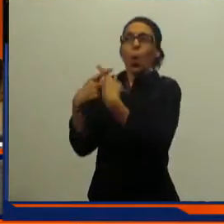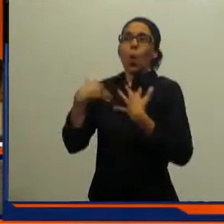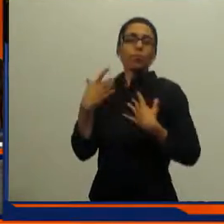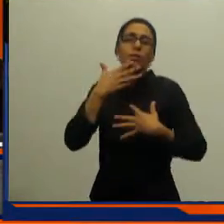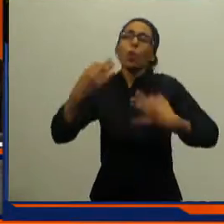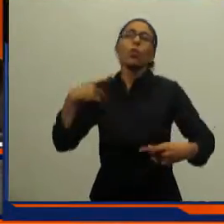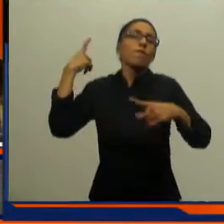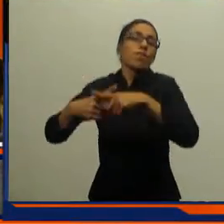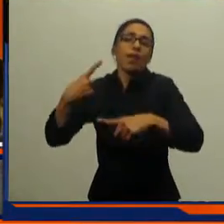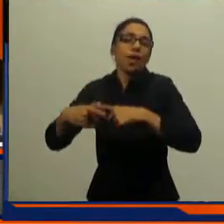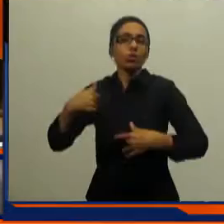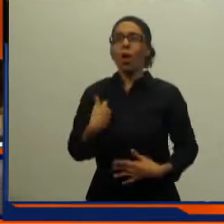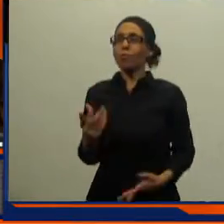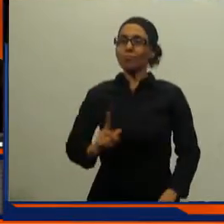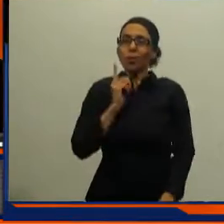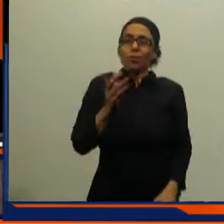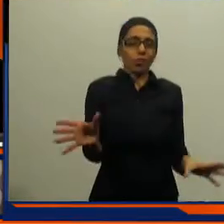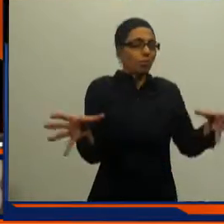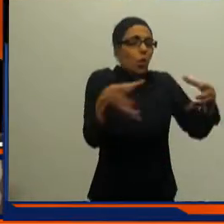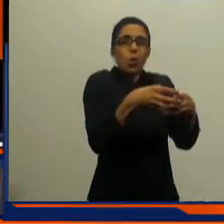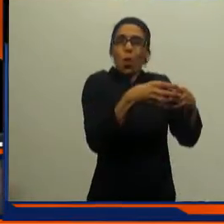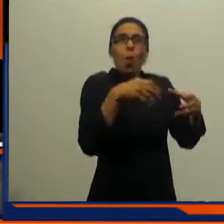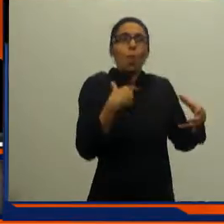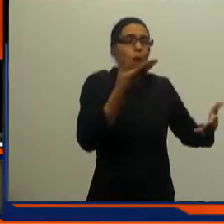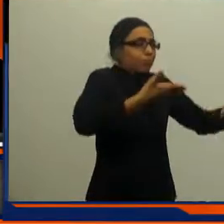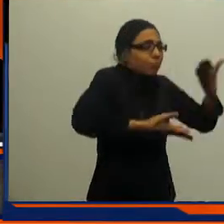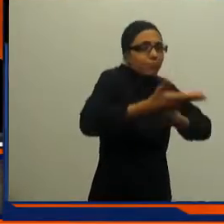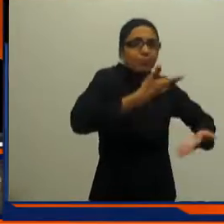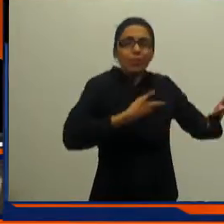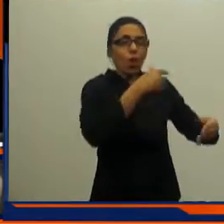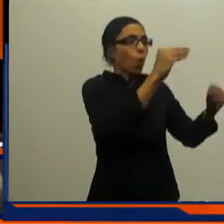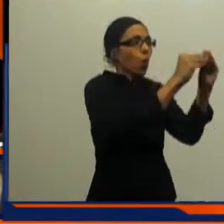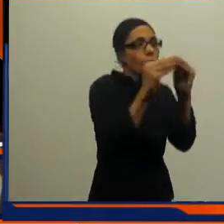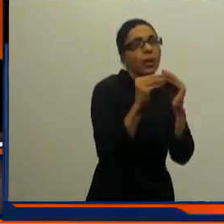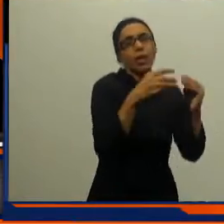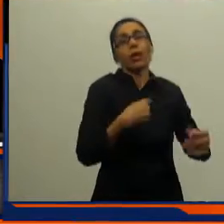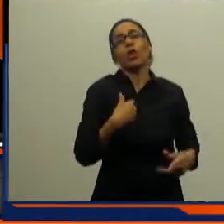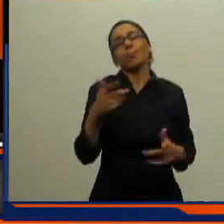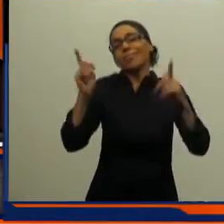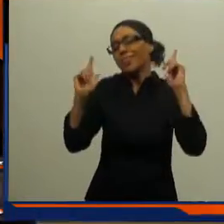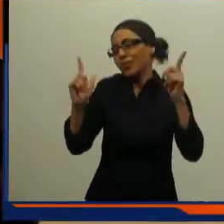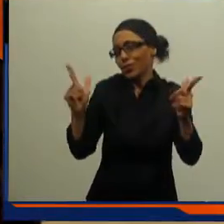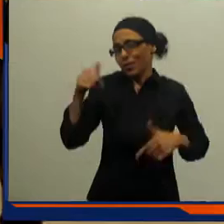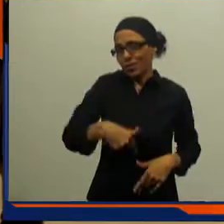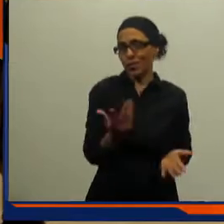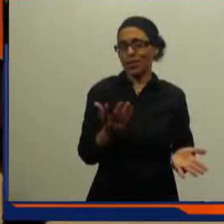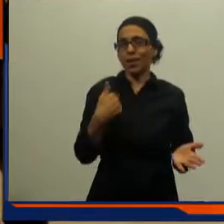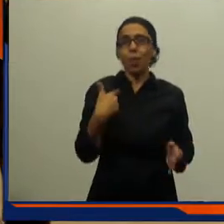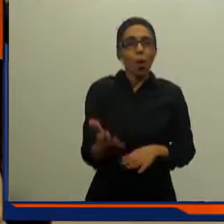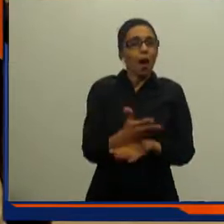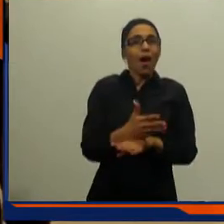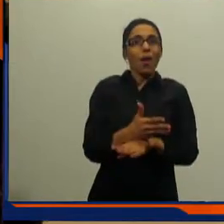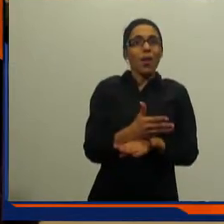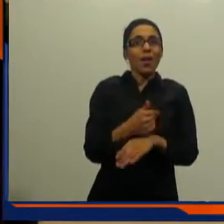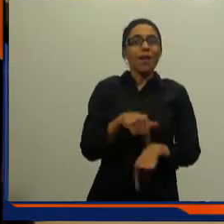estar en este equipo, compartir un Mundial con las jugadoras que comparto. Así que estoy tratando de disfrutarlo y la previa y,